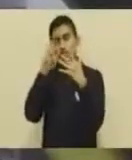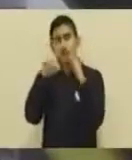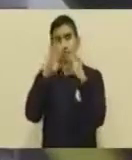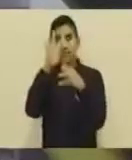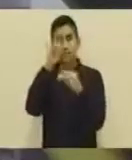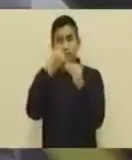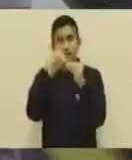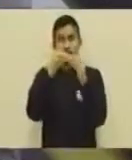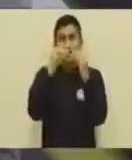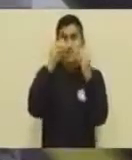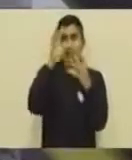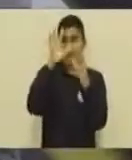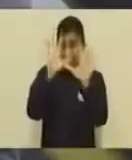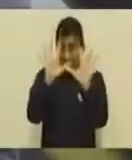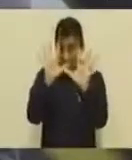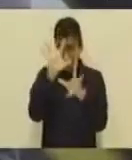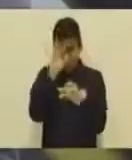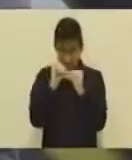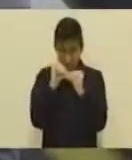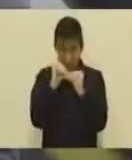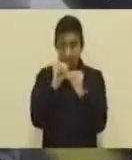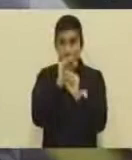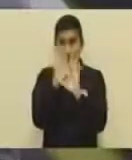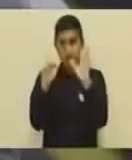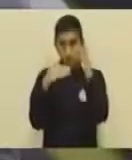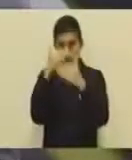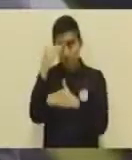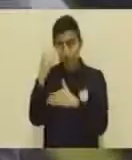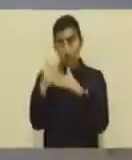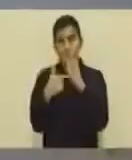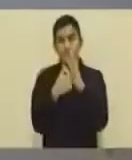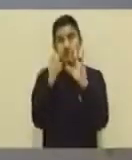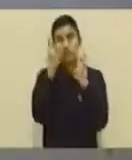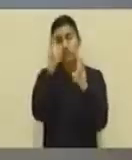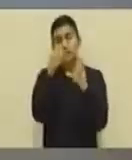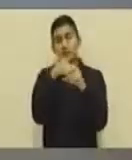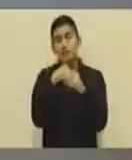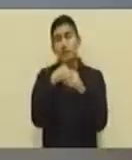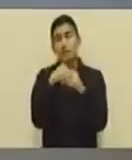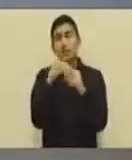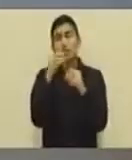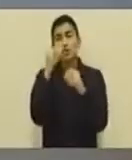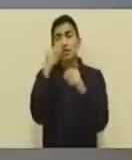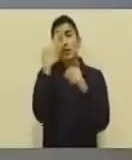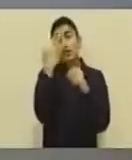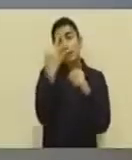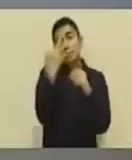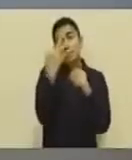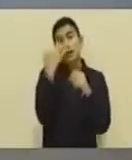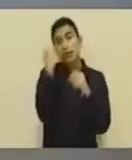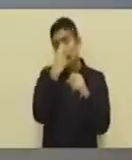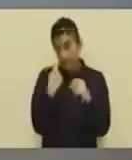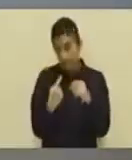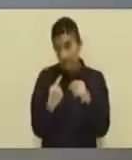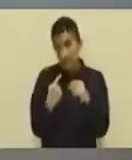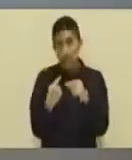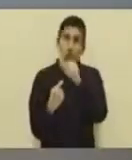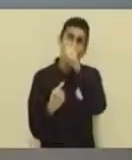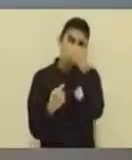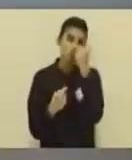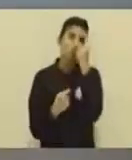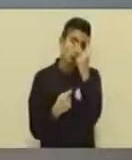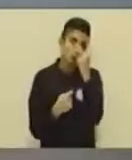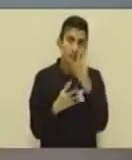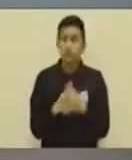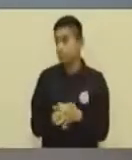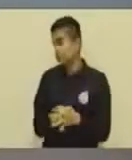llevamos 10, luego nos vamos al siguiente nivel, que es el tercer nivel, subnivel S, otros 2 electrones,